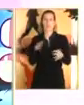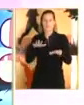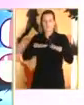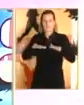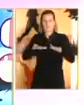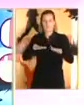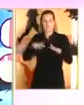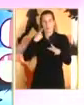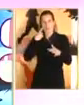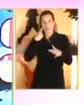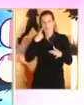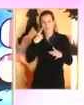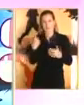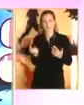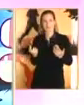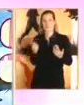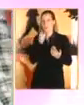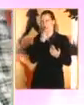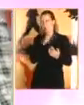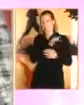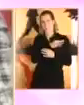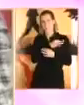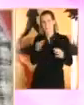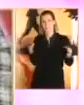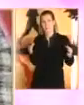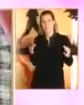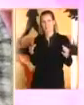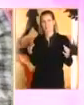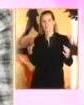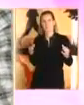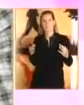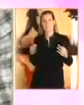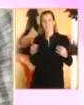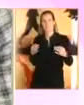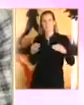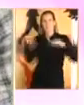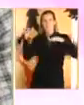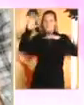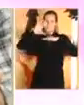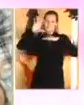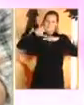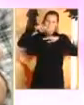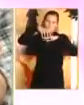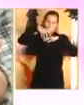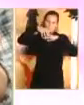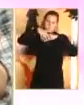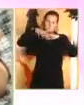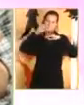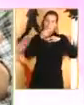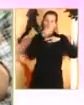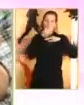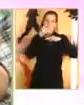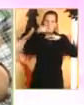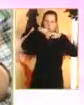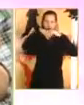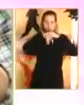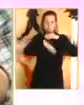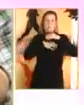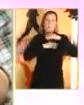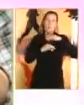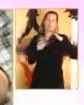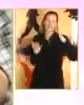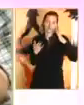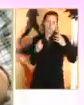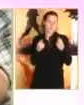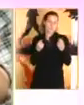A ver qué tal. Bien, perfecto. Fenomenal, bueno, el pulso. Aquí en este caso se nos cuela los pétalos porque. Claro. Pero bueno, no pasa nada, esto no hay que colarlo.